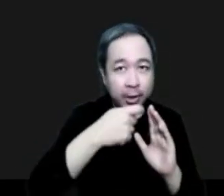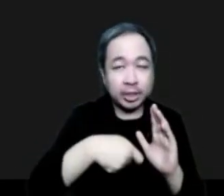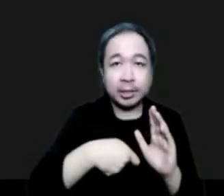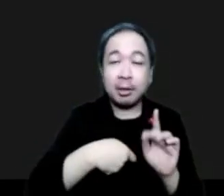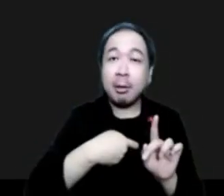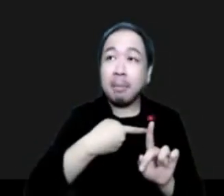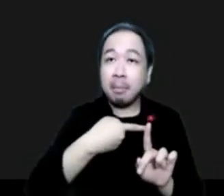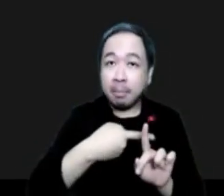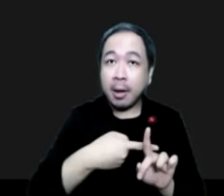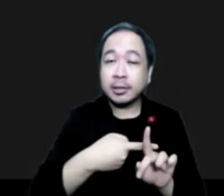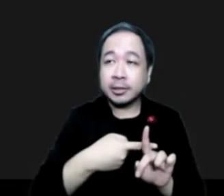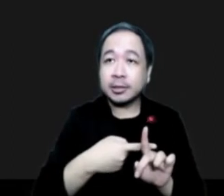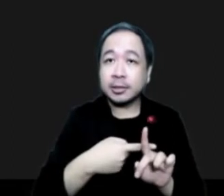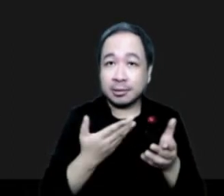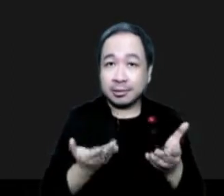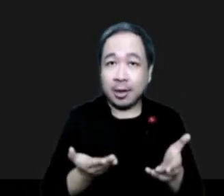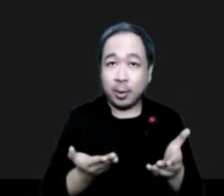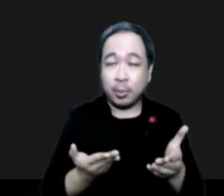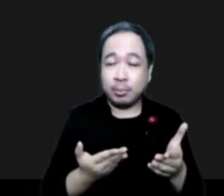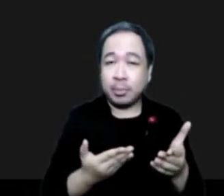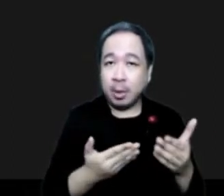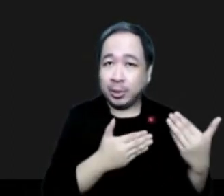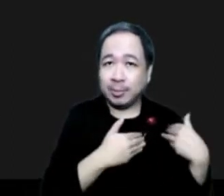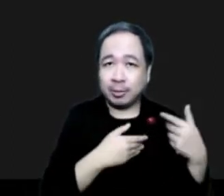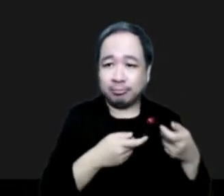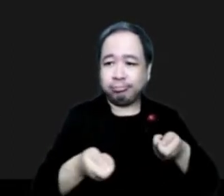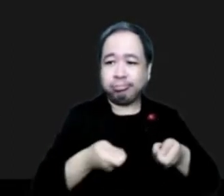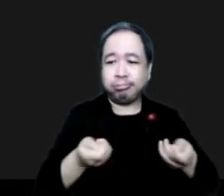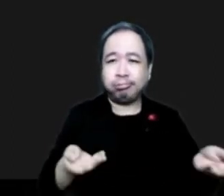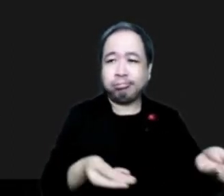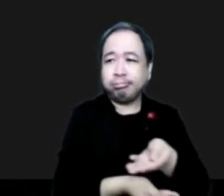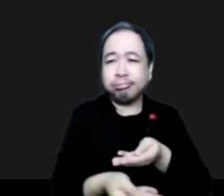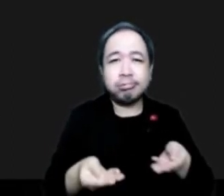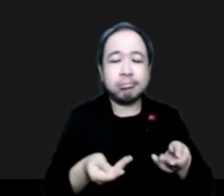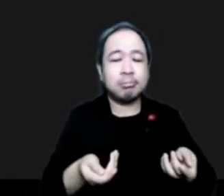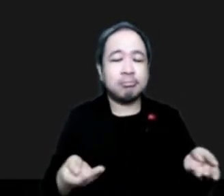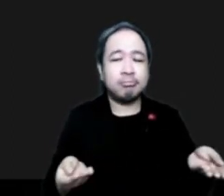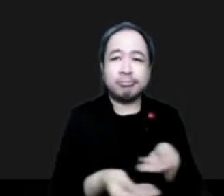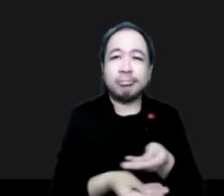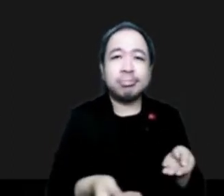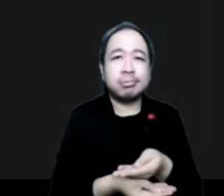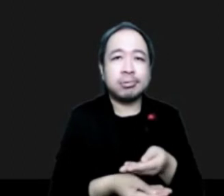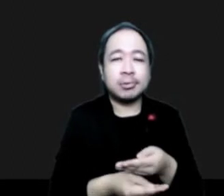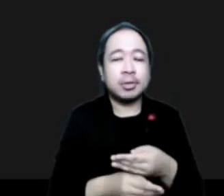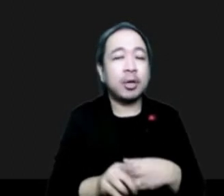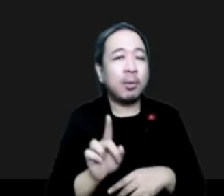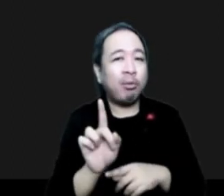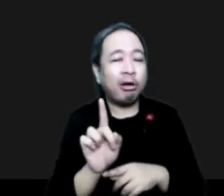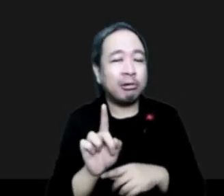con la empresa que hizo la instalación de los sensores en la región centroamericana.